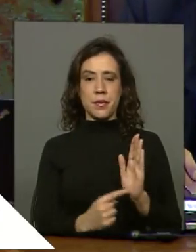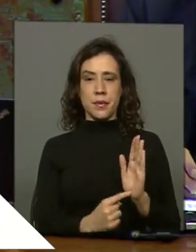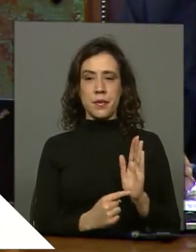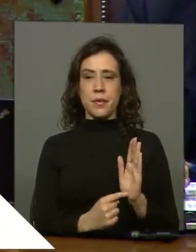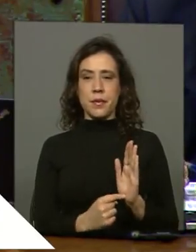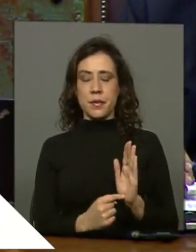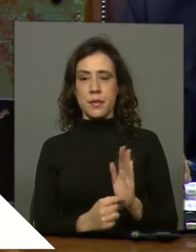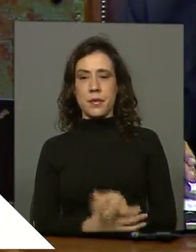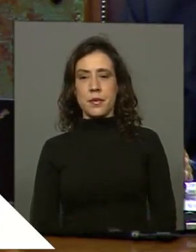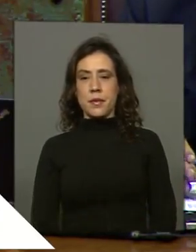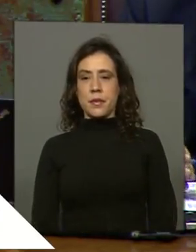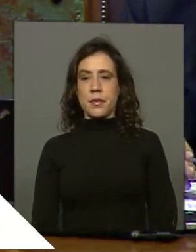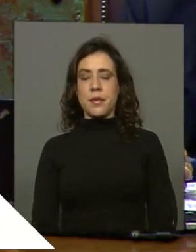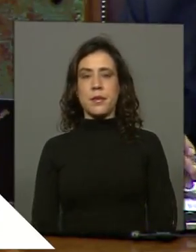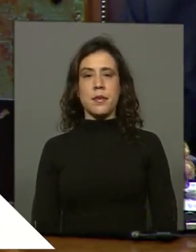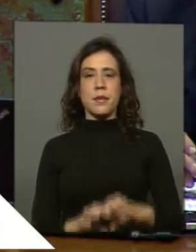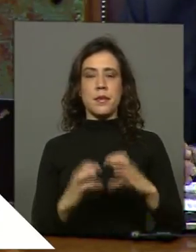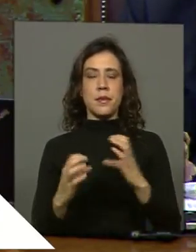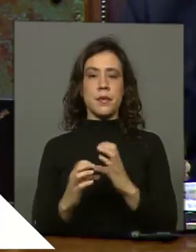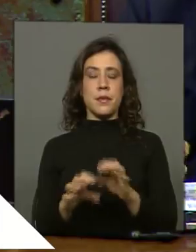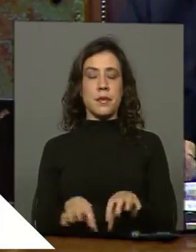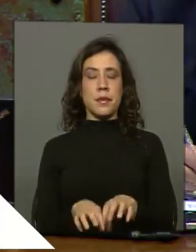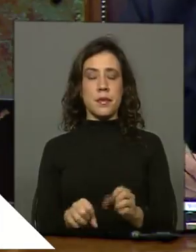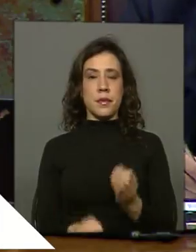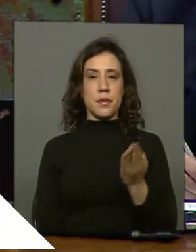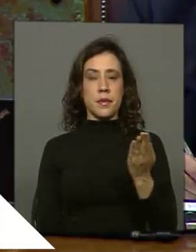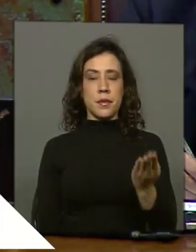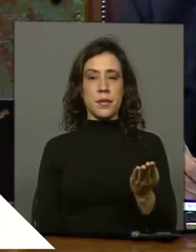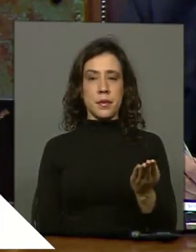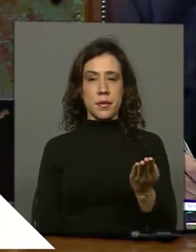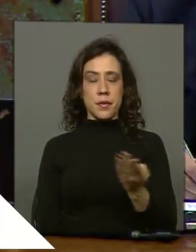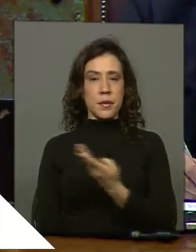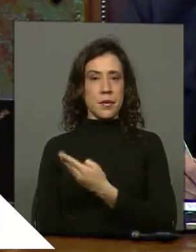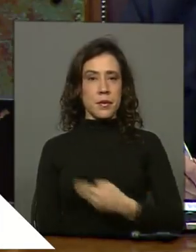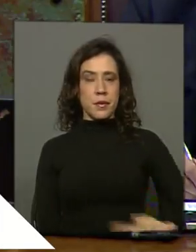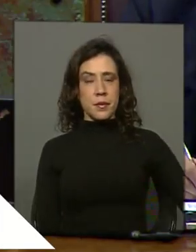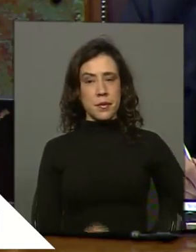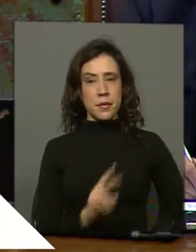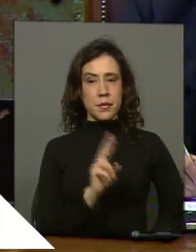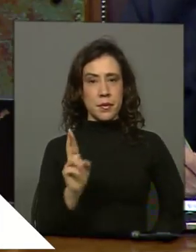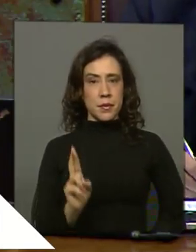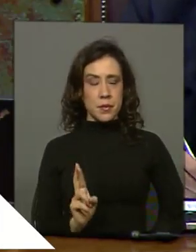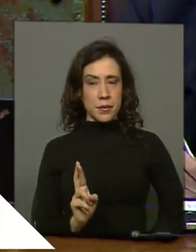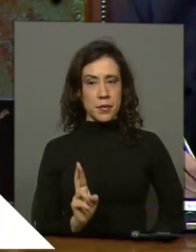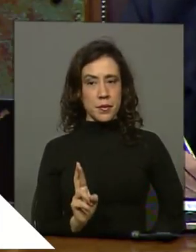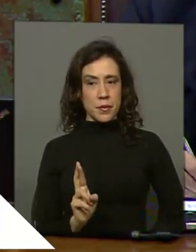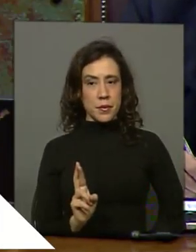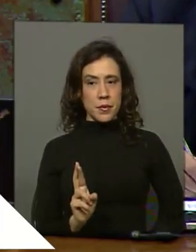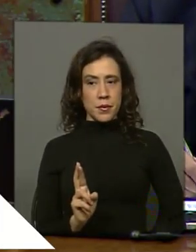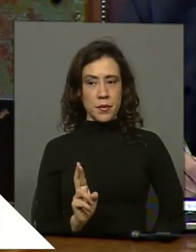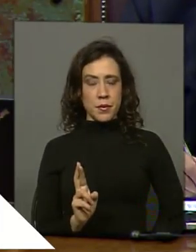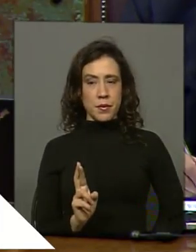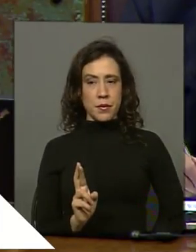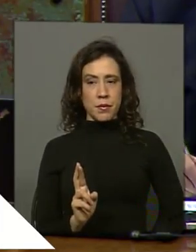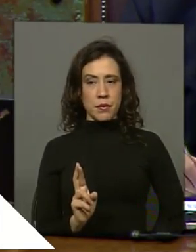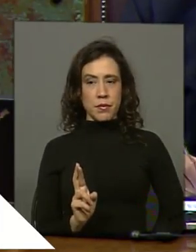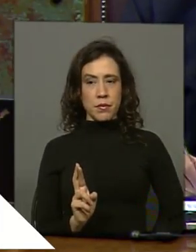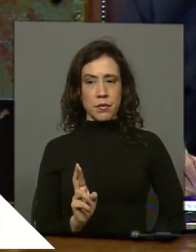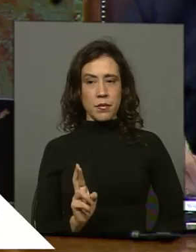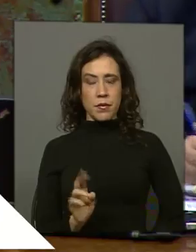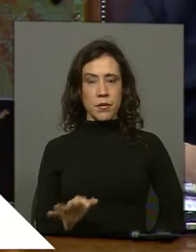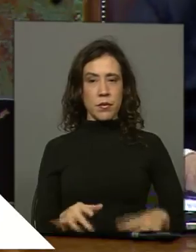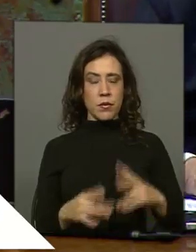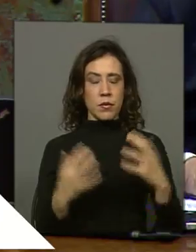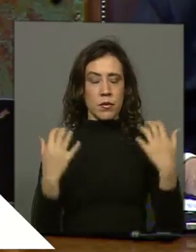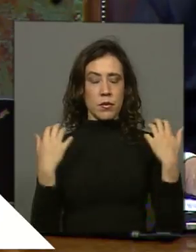siguiente la cámara acuerda solicitar a su excelencia la presidenta de la república para que en el uso de